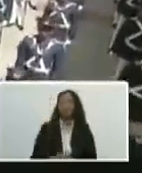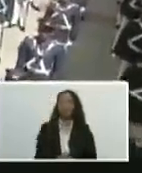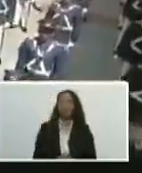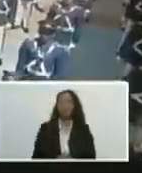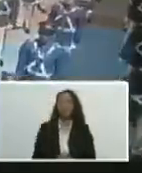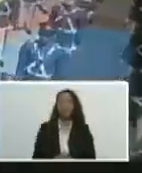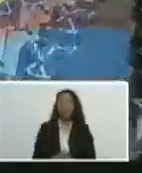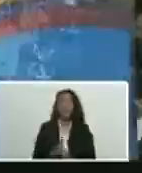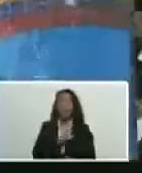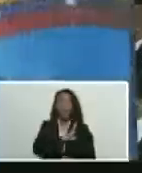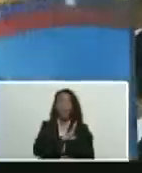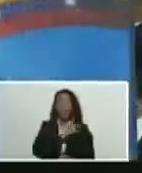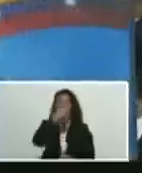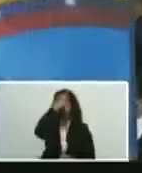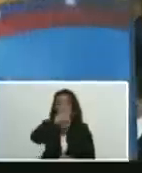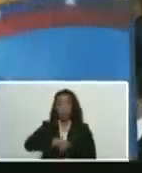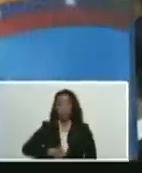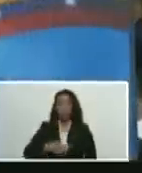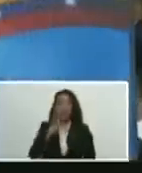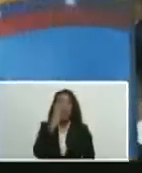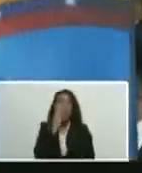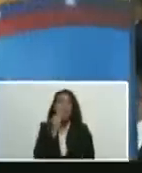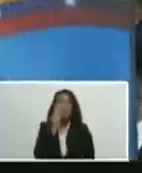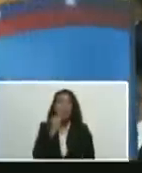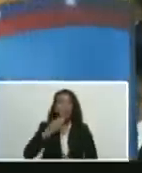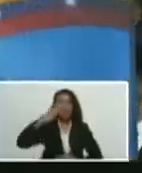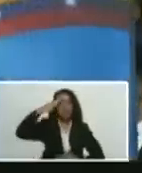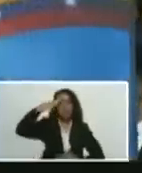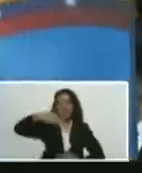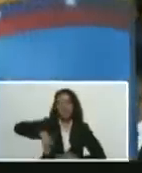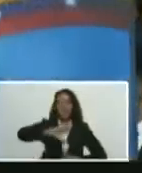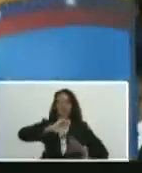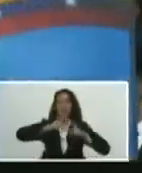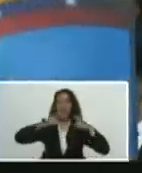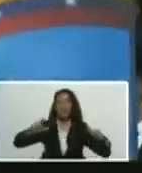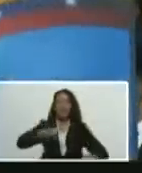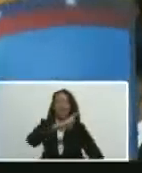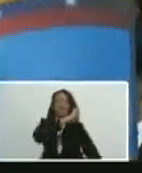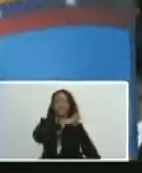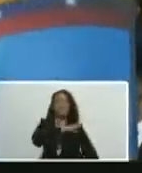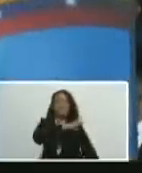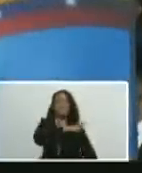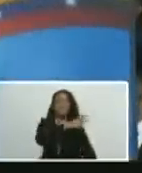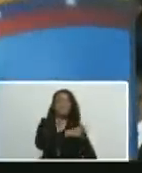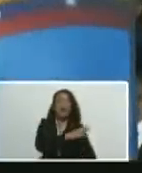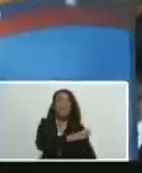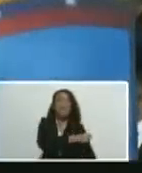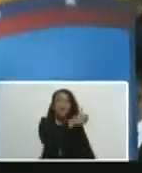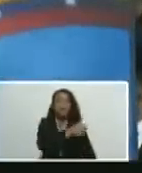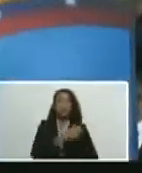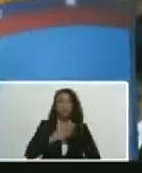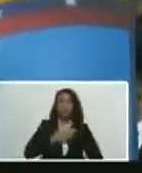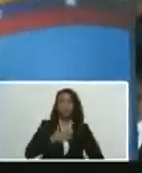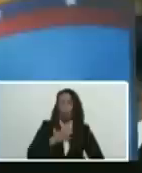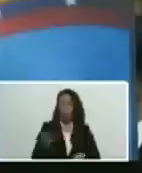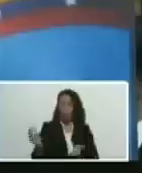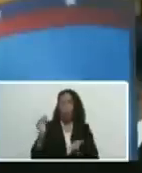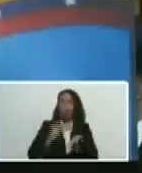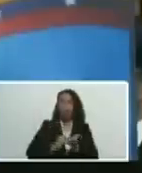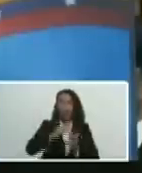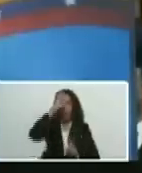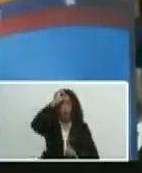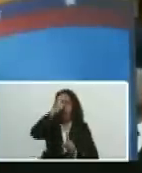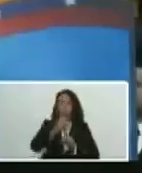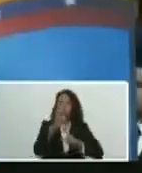En lo particular, la experiencia de ser comandante general me permite en este momento reafirmar nuestro